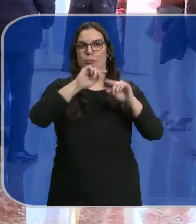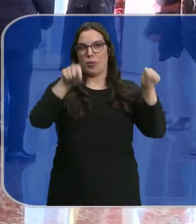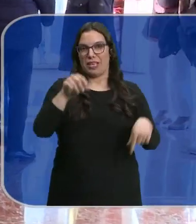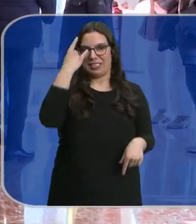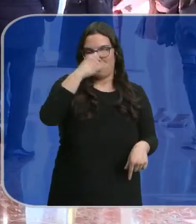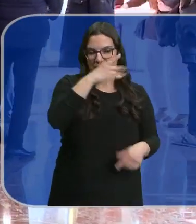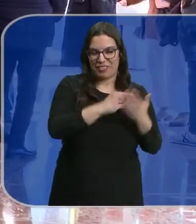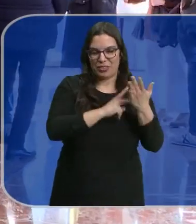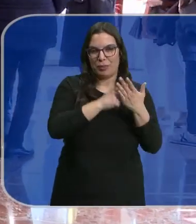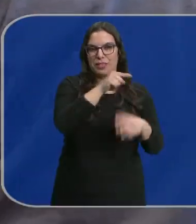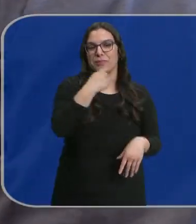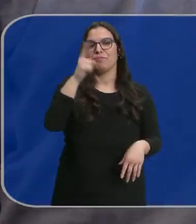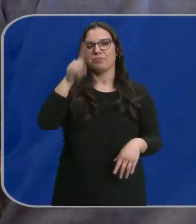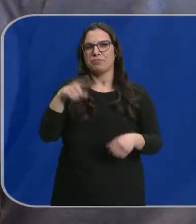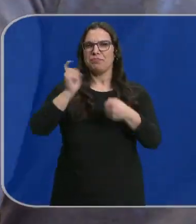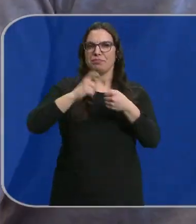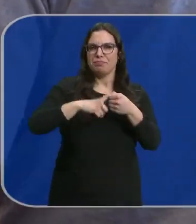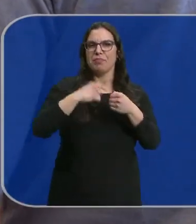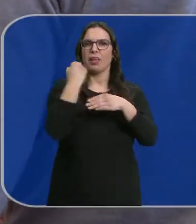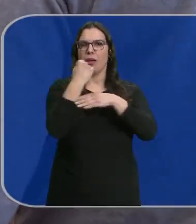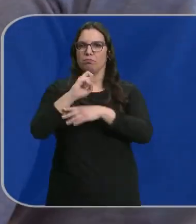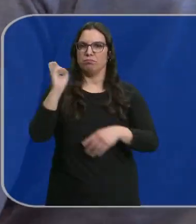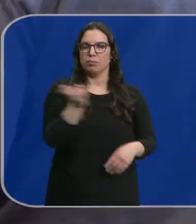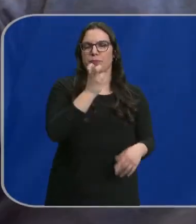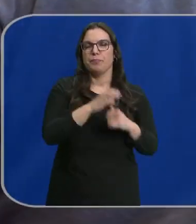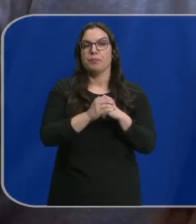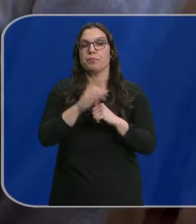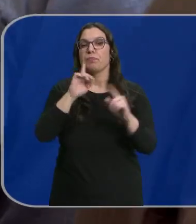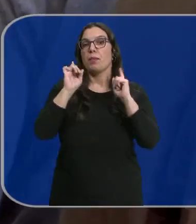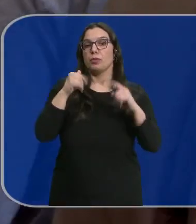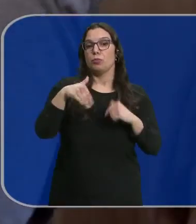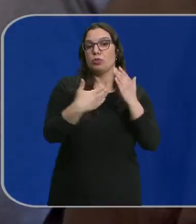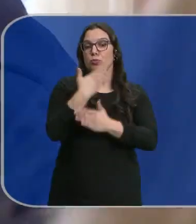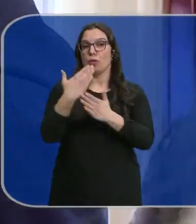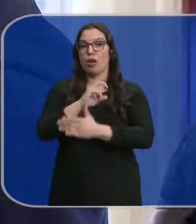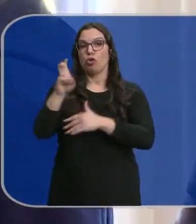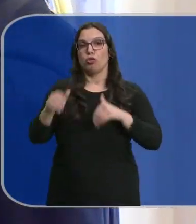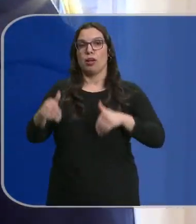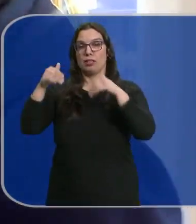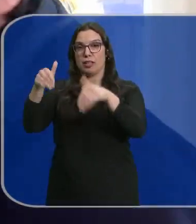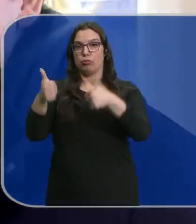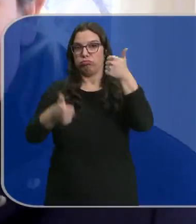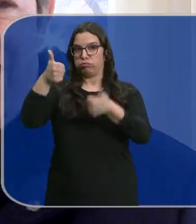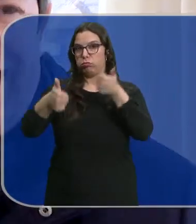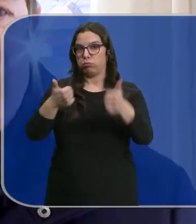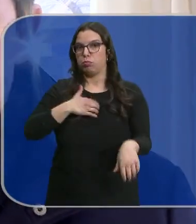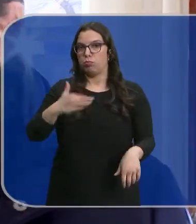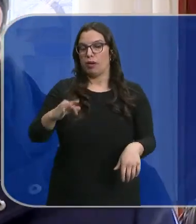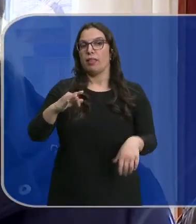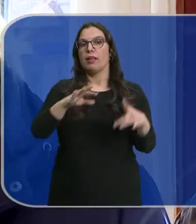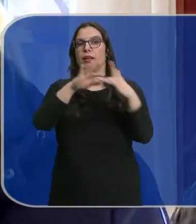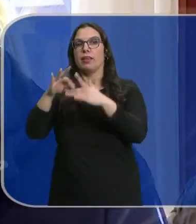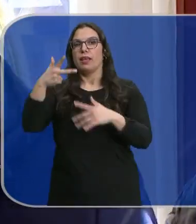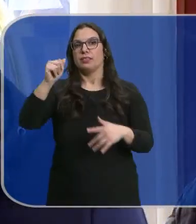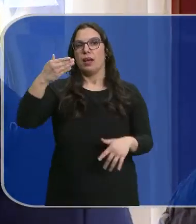de más de un centenar de simpatizantes y afiliados. Está previsto que en los próximos días se presente otra candidatura alternativa, encabezada